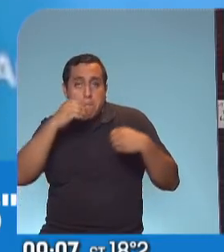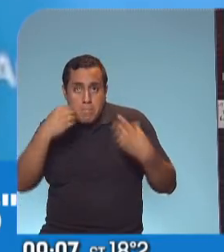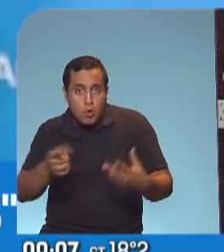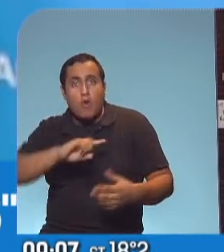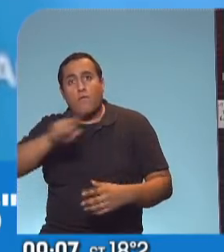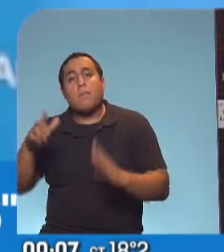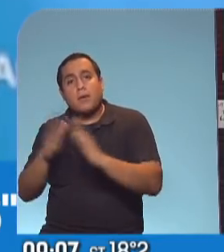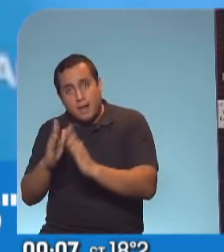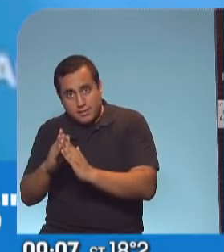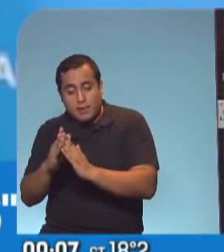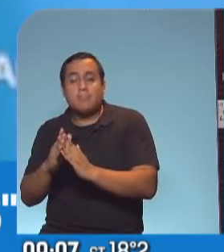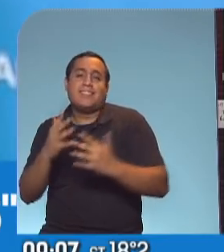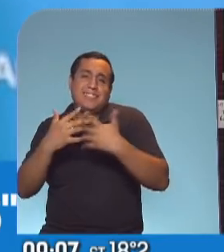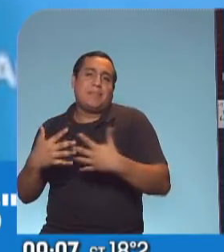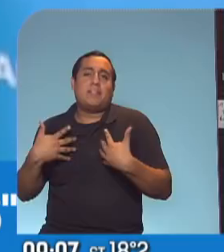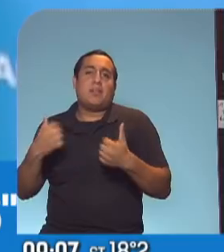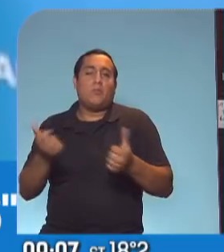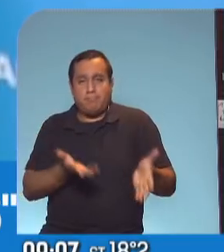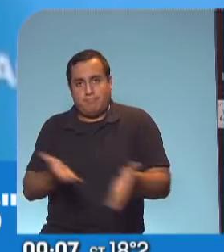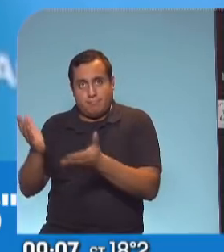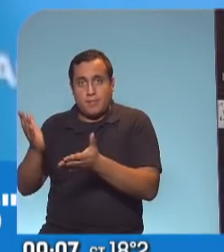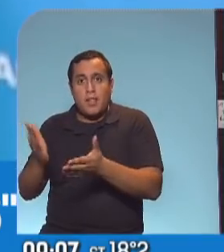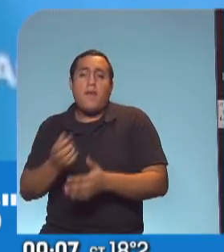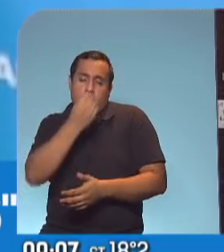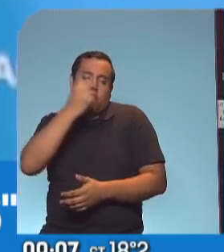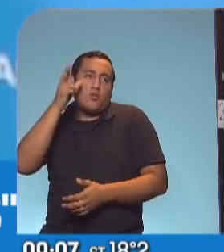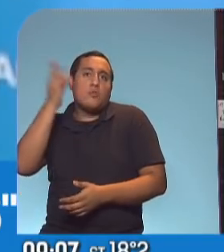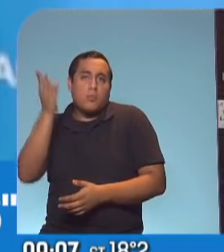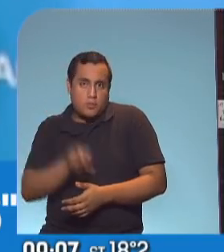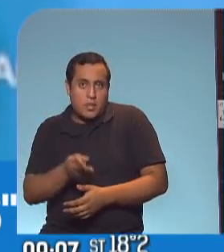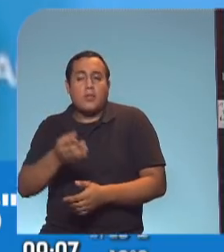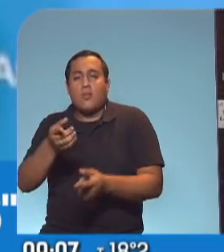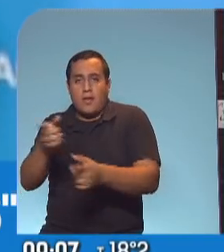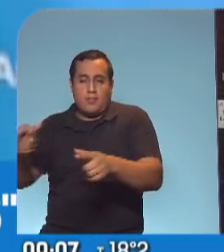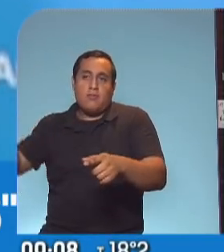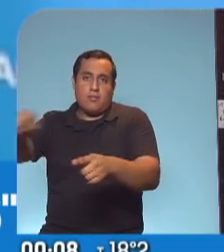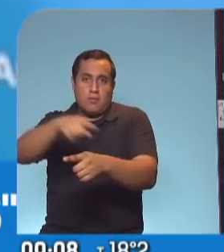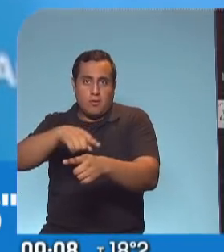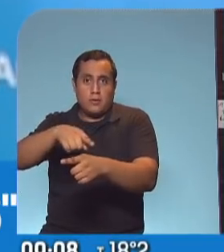sanitario argentino. Representan el 28% del total de los casos confirmados.